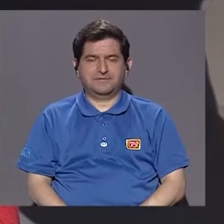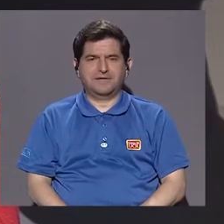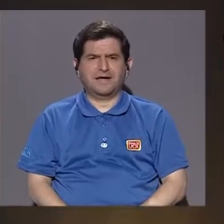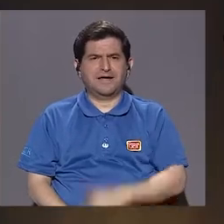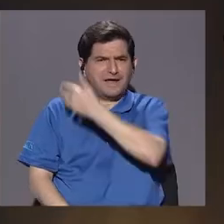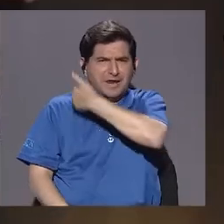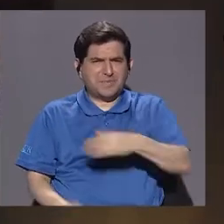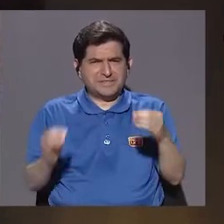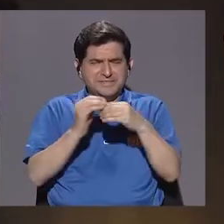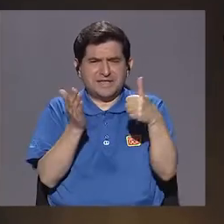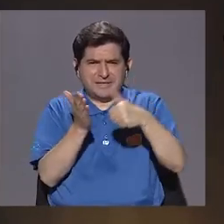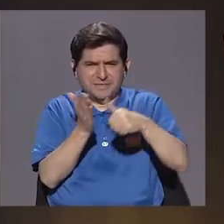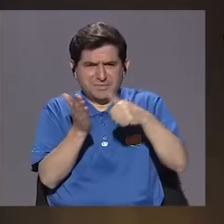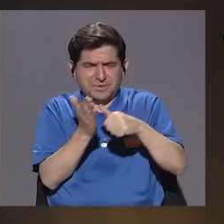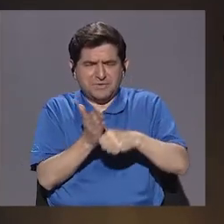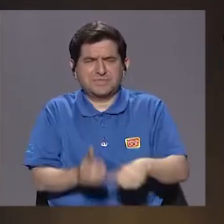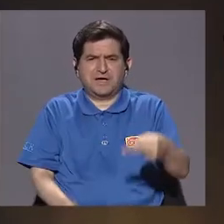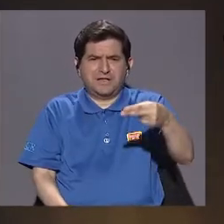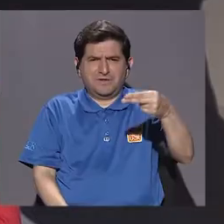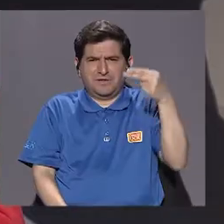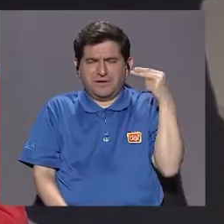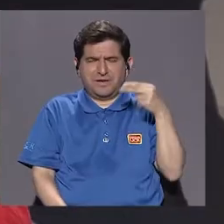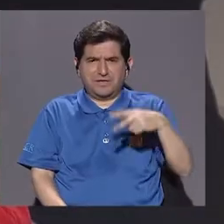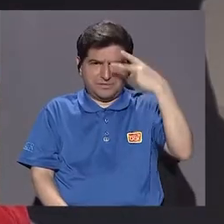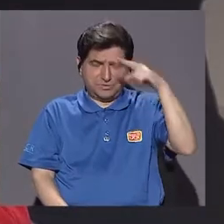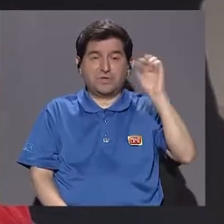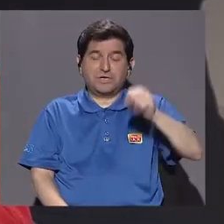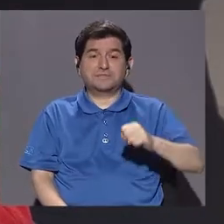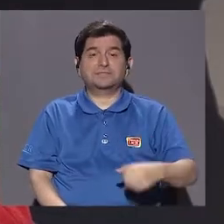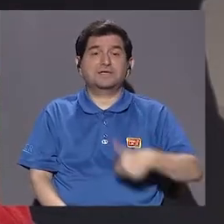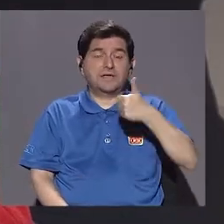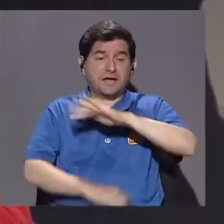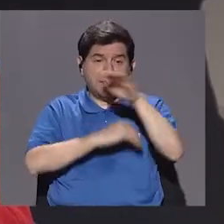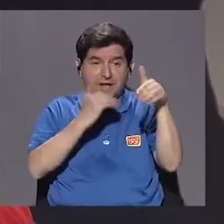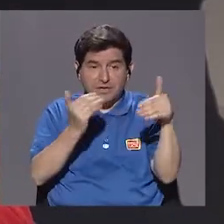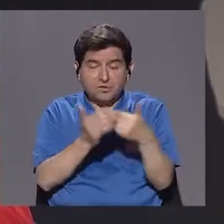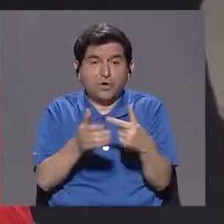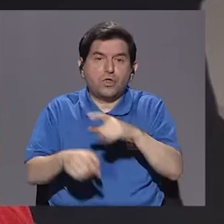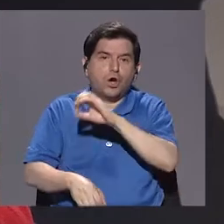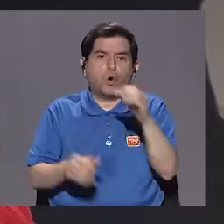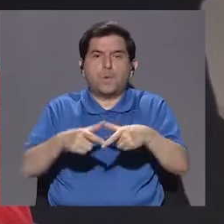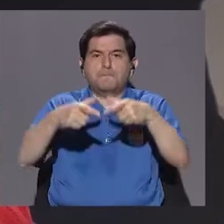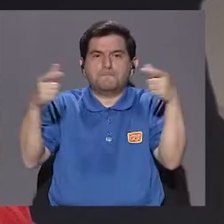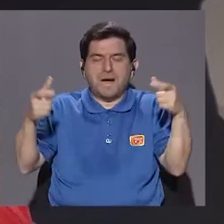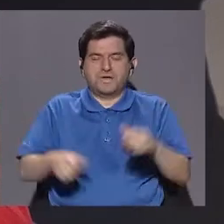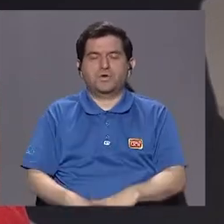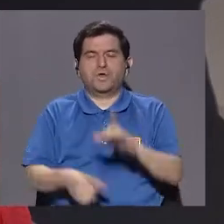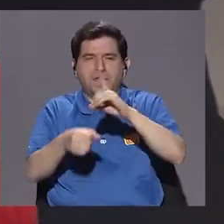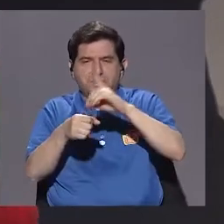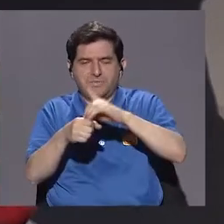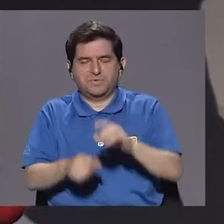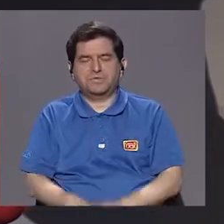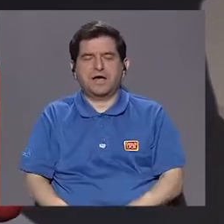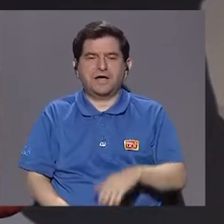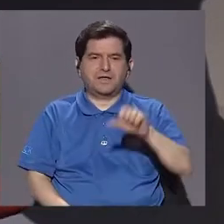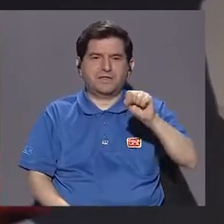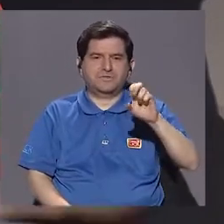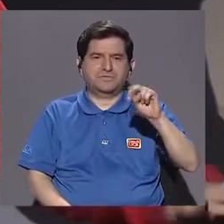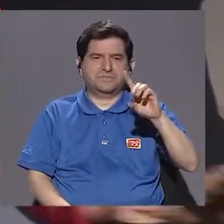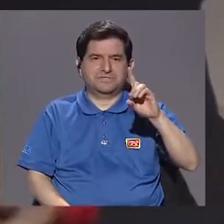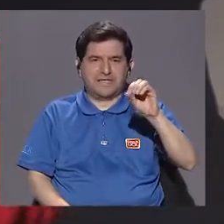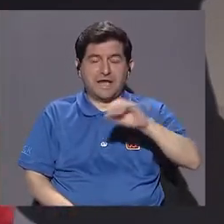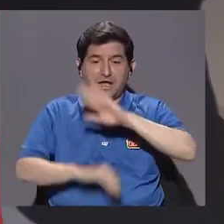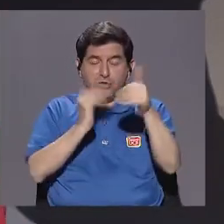votado en la historia de m totalmente y además gana toda la mayoría y desea la mayoría al senado tiene todas las